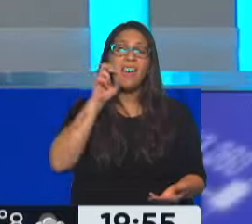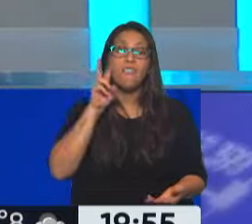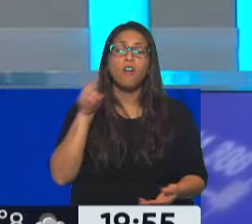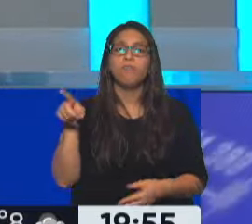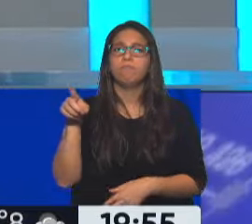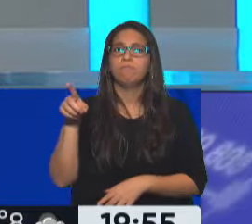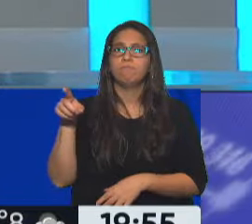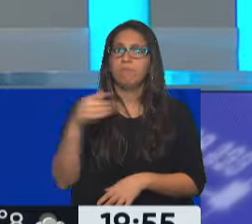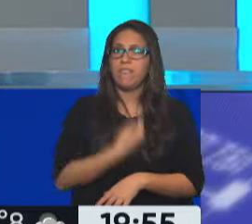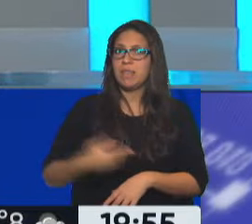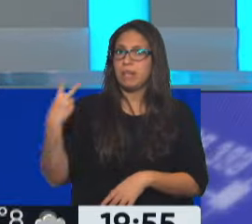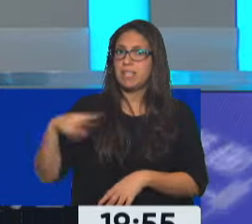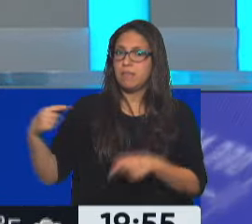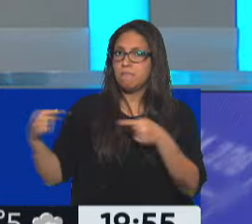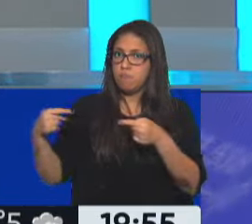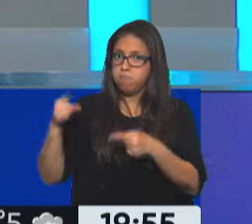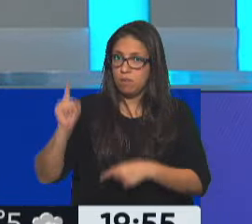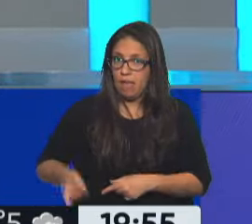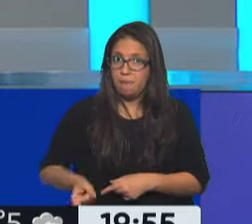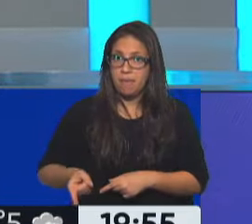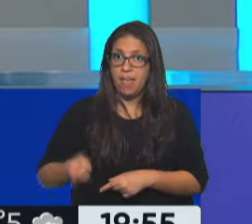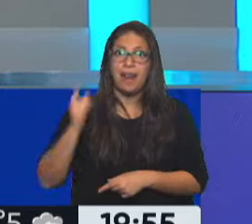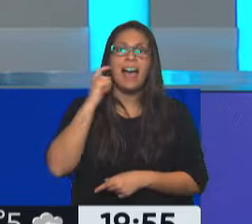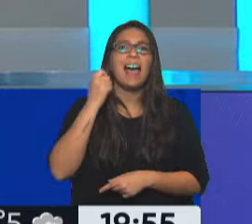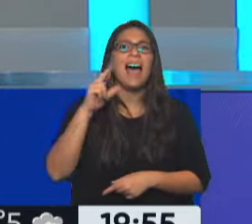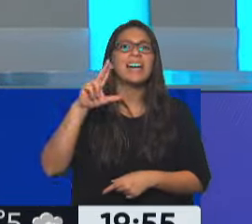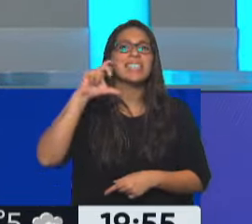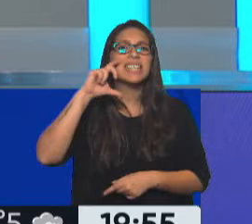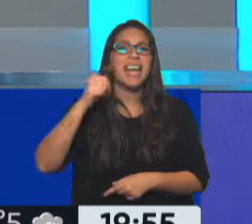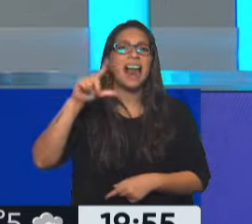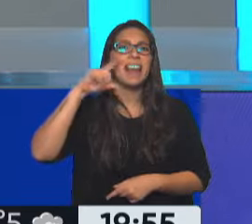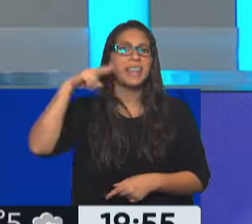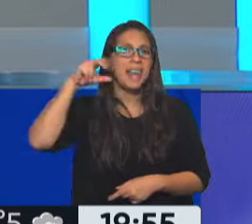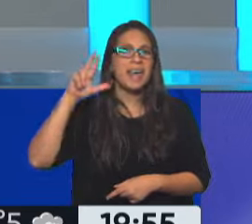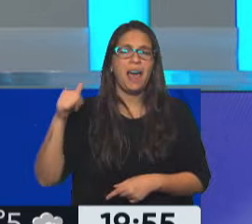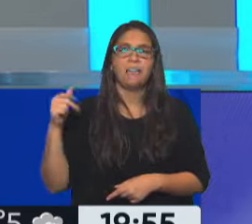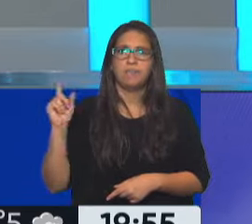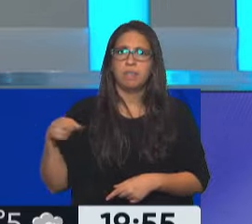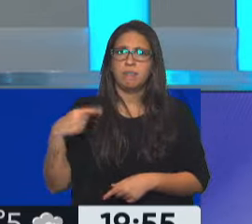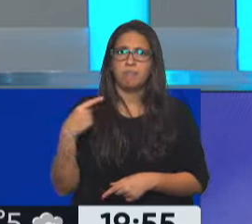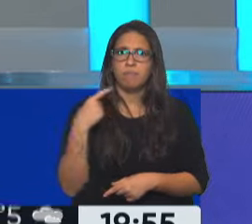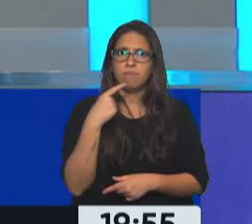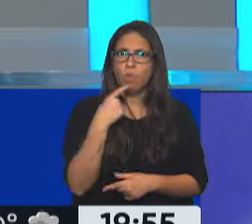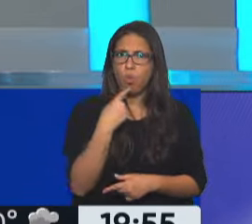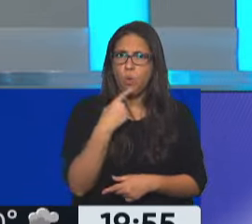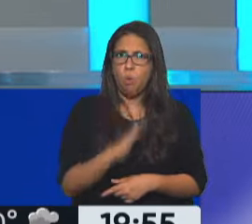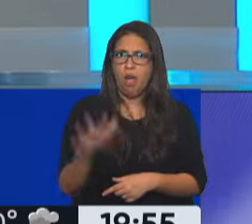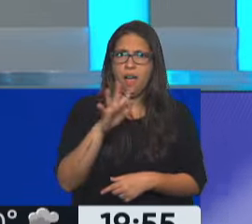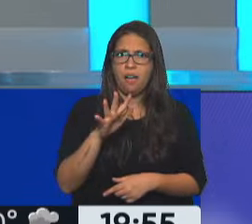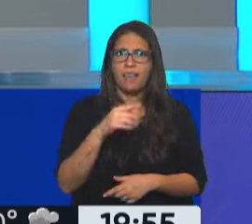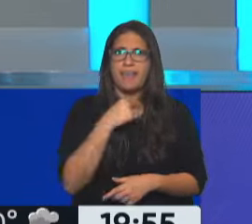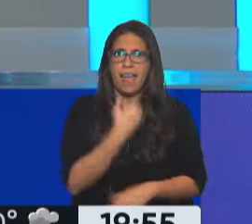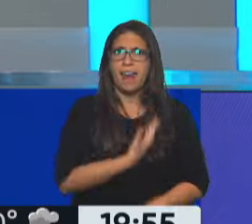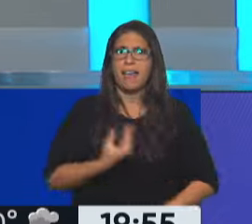fue su vicepresidente, estamos hablando de García Linera, entre estas acusaciones de si fue un golpe de Estado, un intento de golpe de